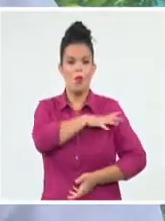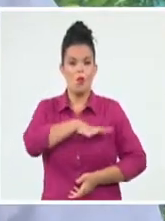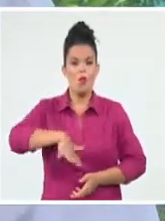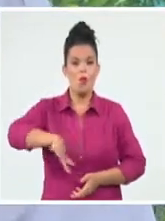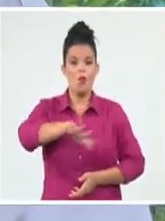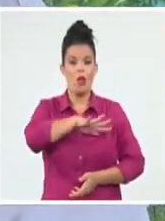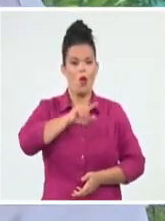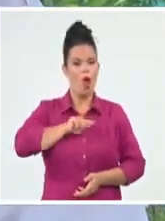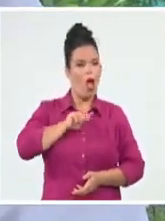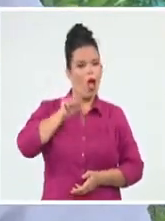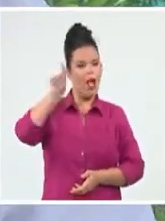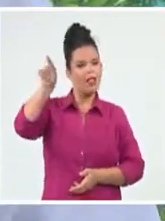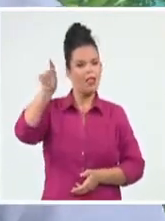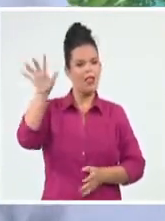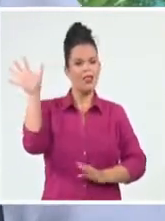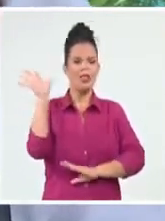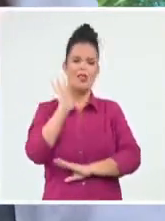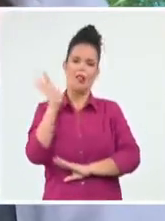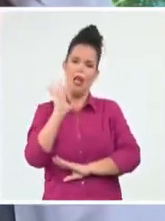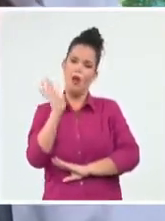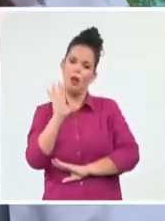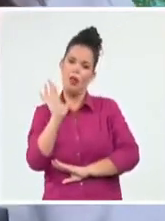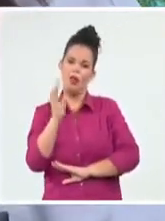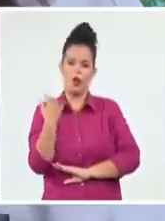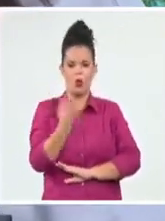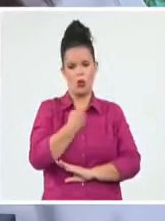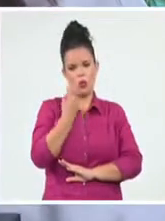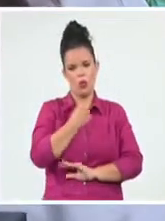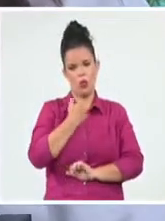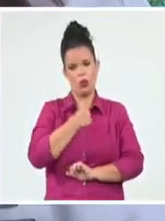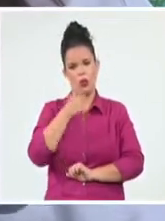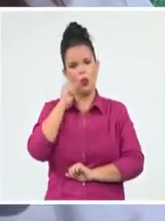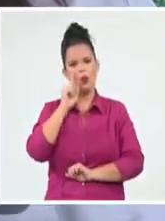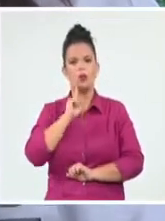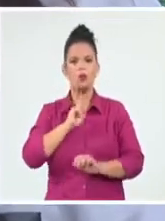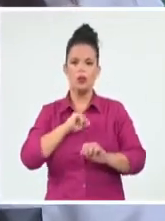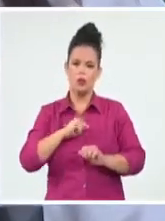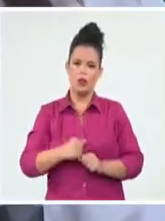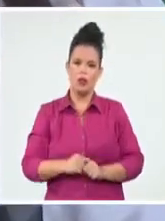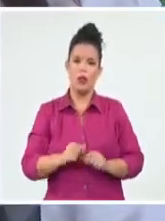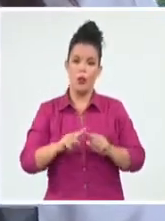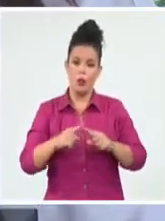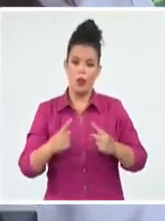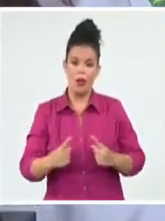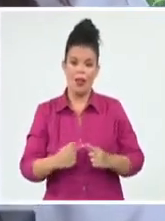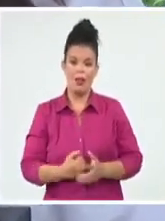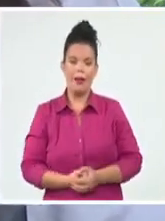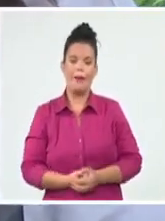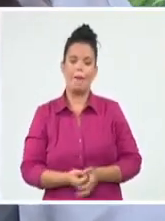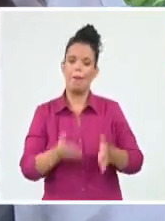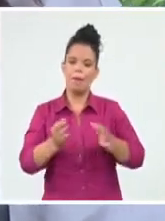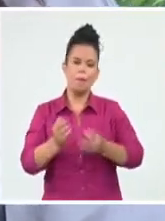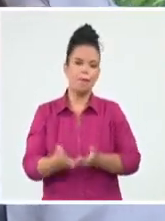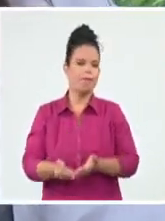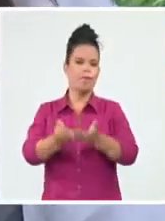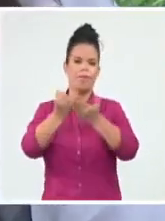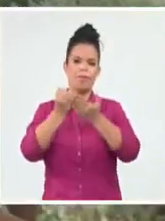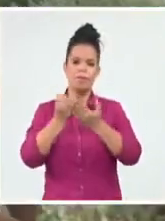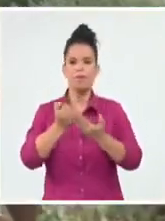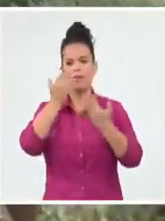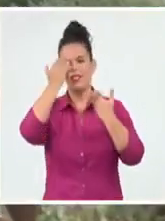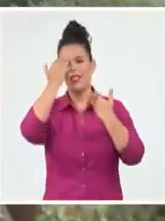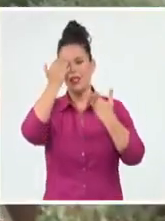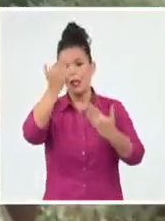nos despidió esta mañana, porque hemos tenido el agradecimiento en número y en calidad del sistema de